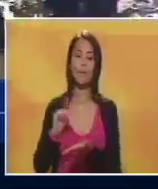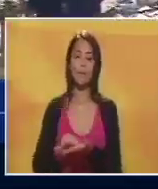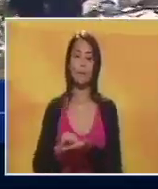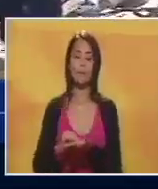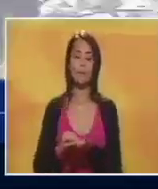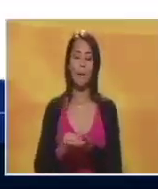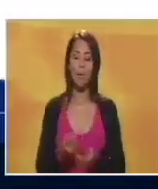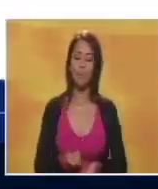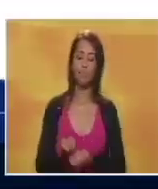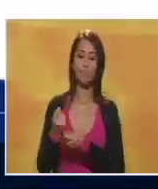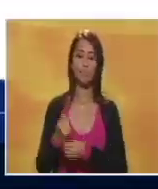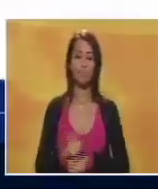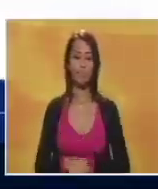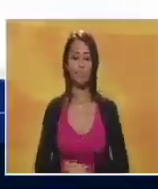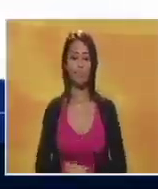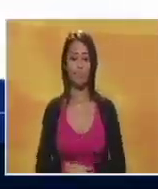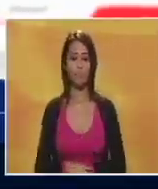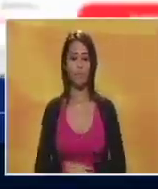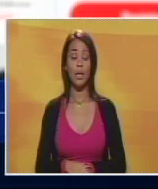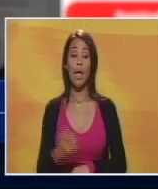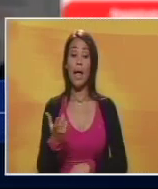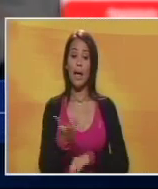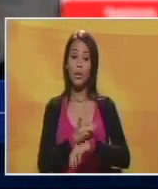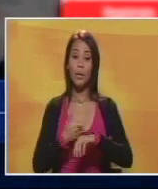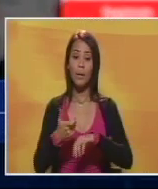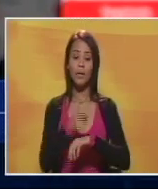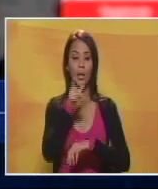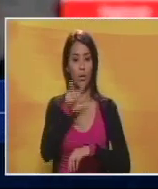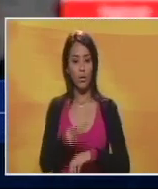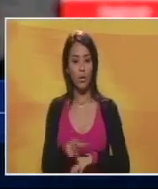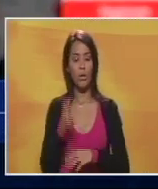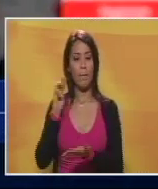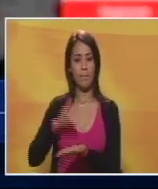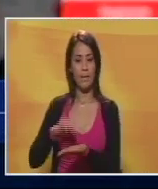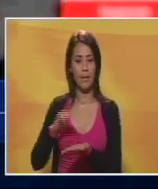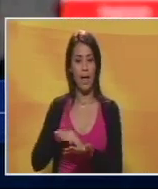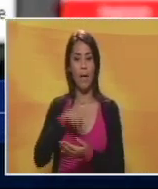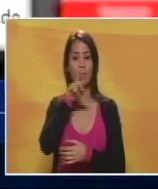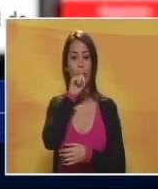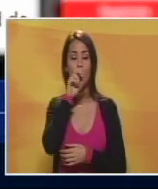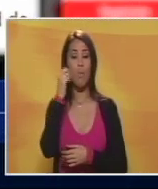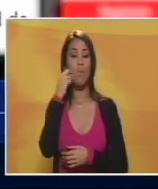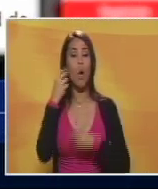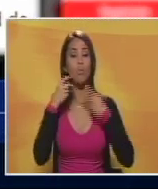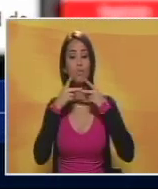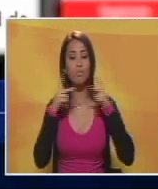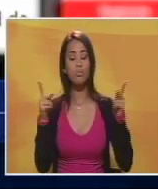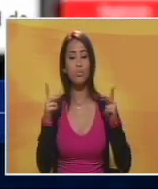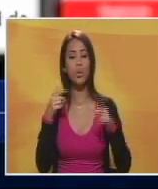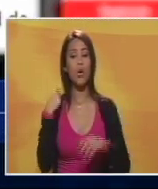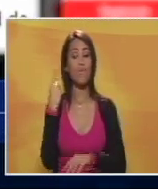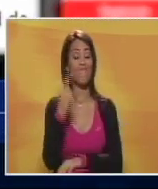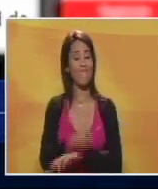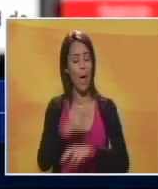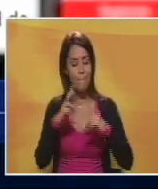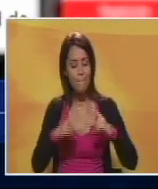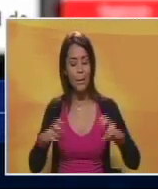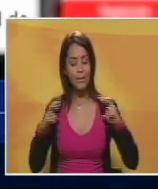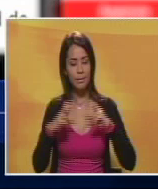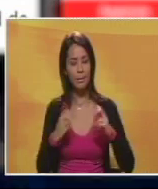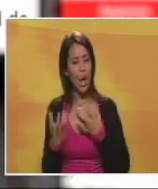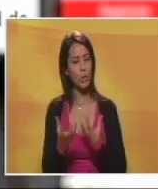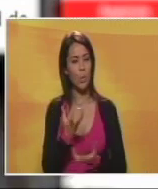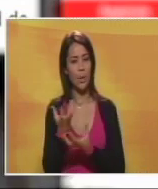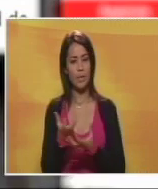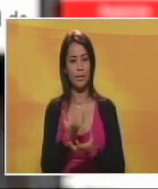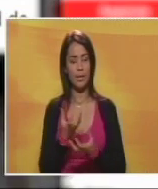de escombros. Por su parte, el gobernador del estado Miranda, Héctor Rodríguez, a través de su cuenta en Twitter, ordenó una investigación sobre el